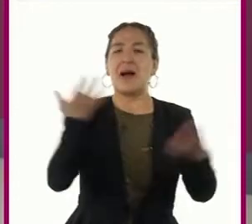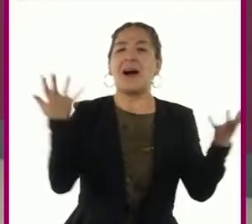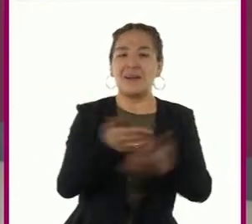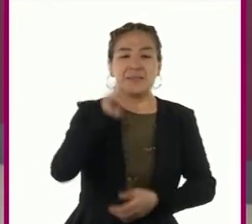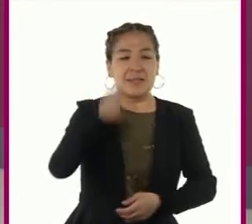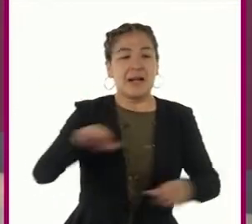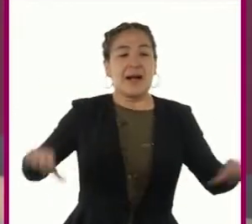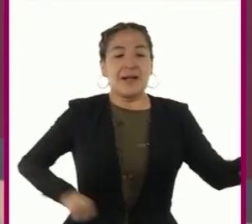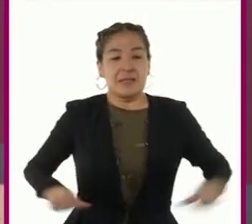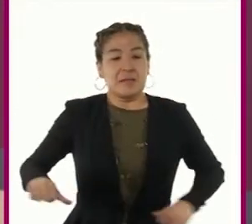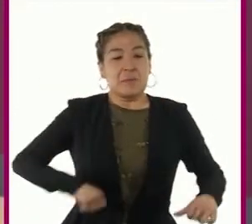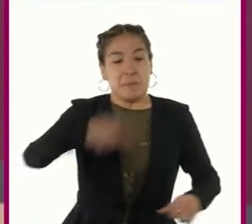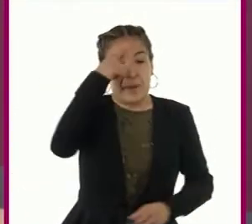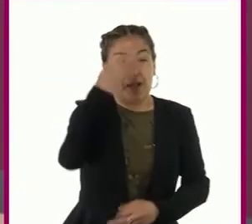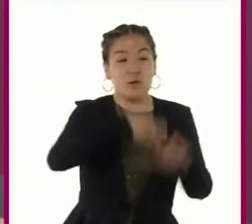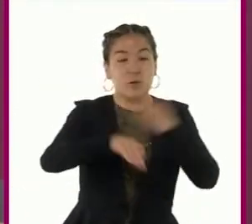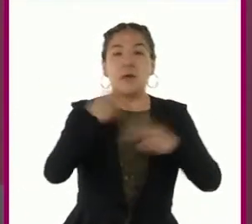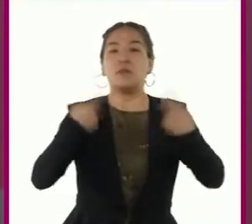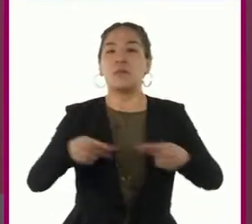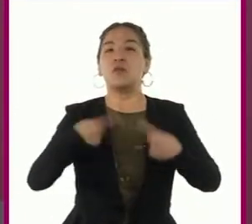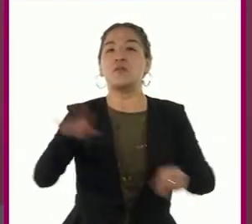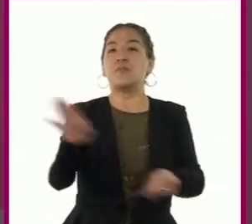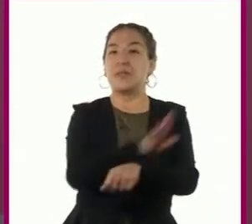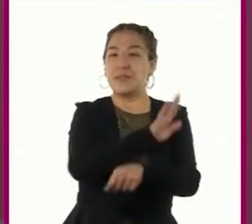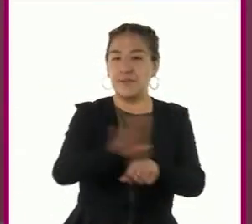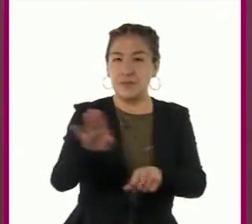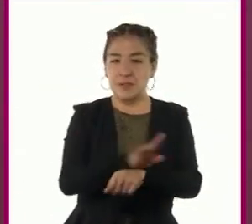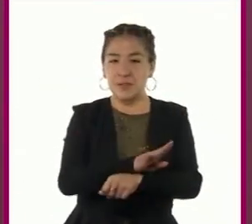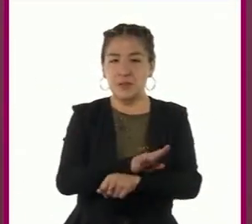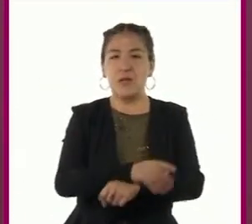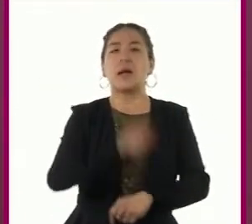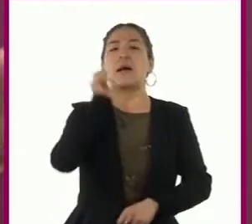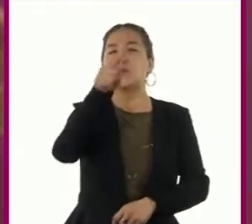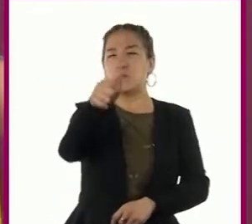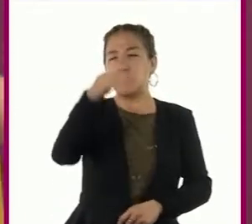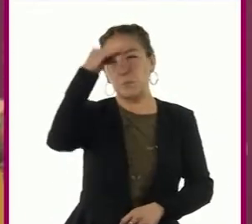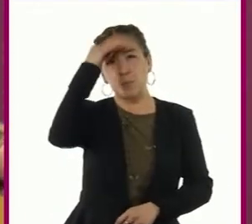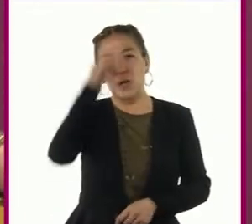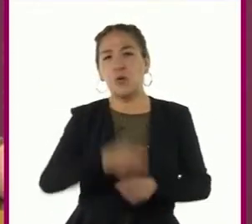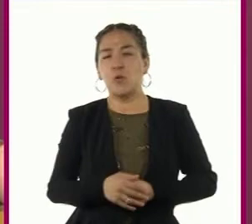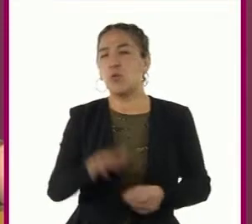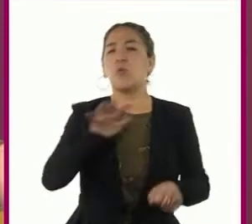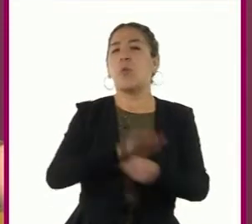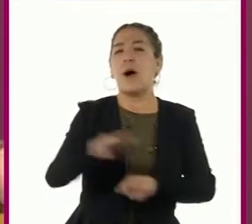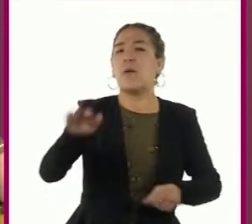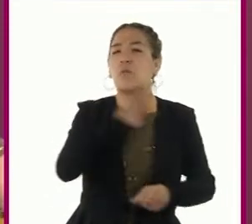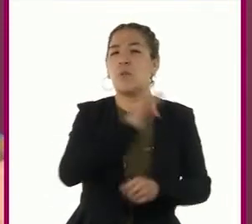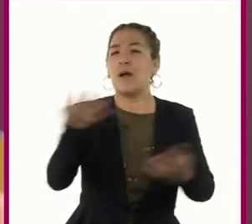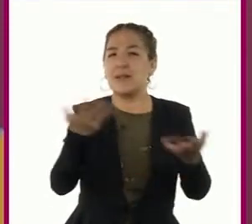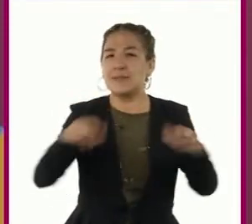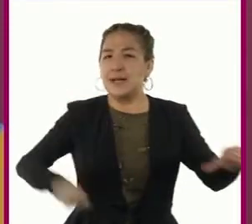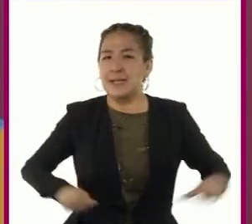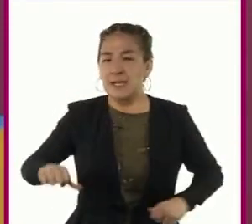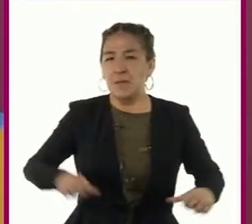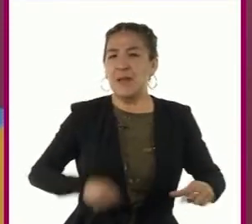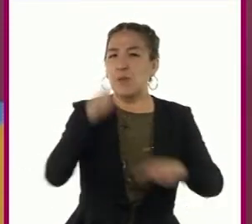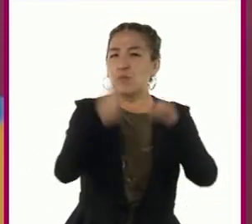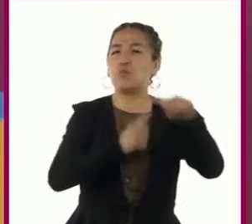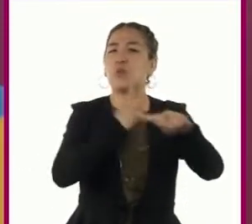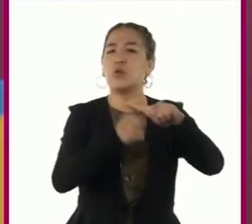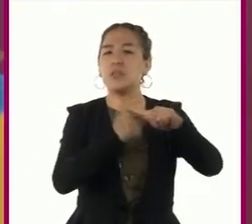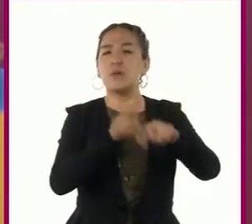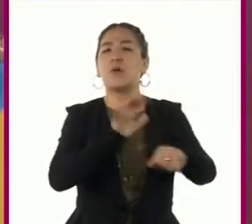acciones proactivas que beneficien a nuestra sociedad. ¿Se les vienen a la mente algunas acciones proactivas?